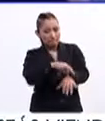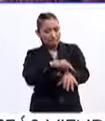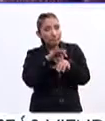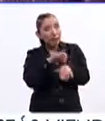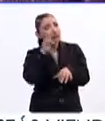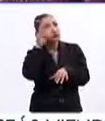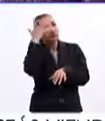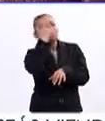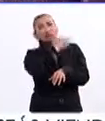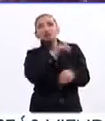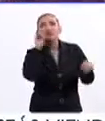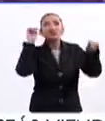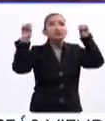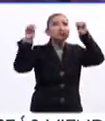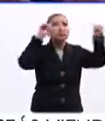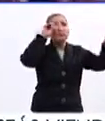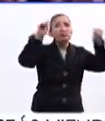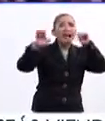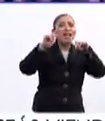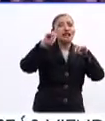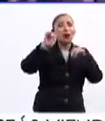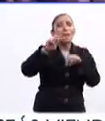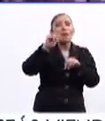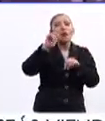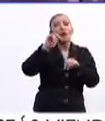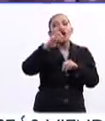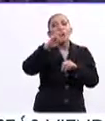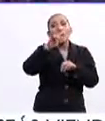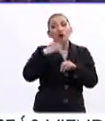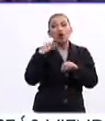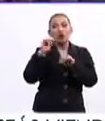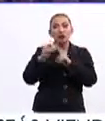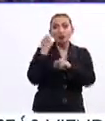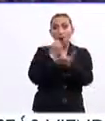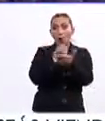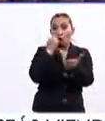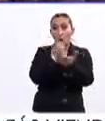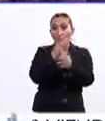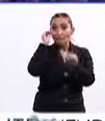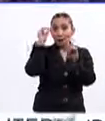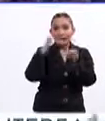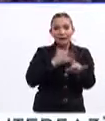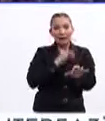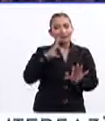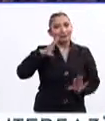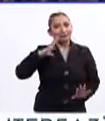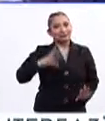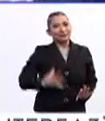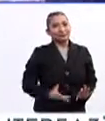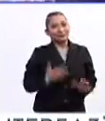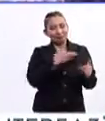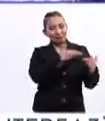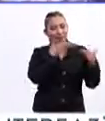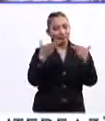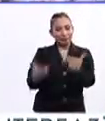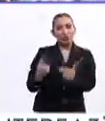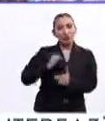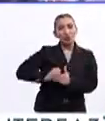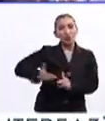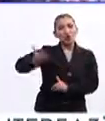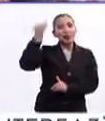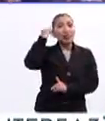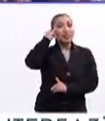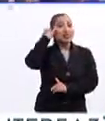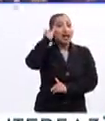personalmente su hermosa decoración de estuco policromado y ornato en oro, y sentirte orgulloso del legado que nuestros